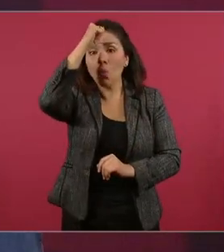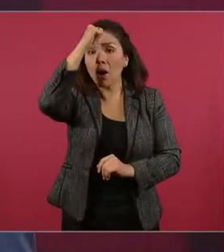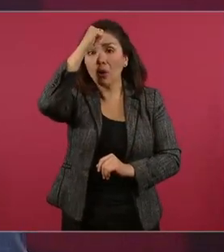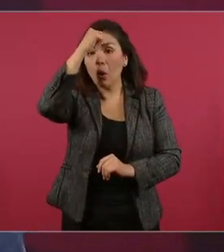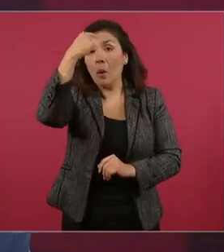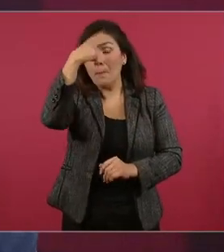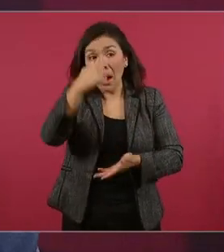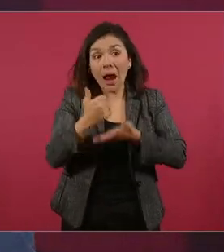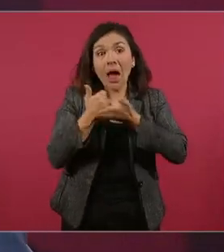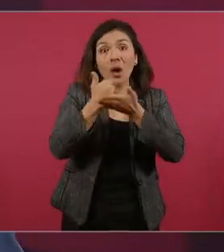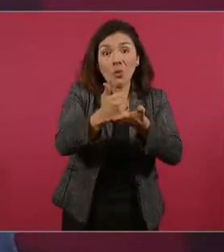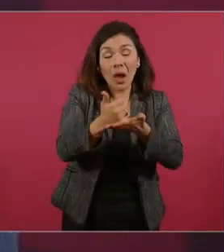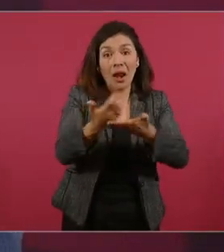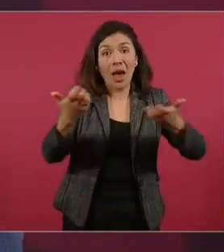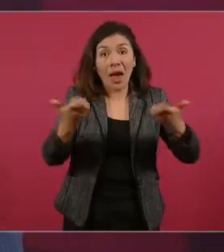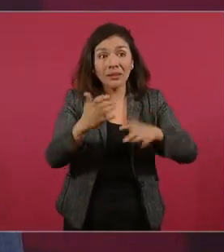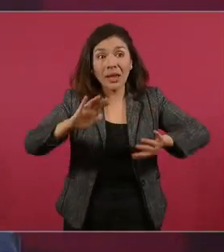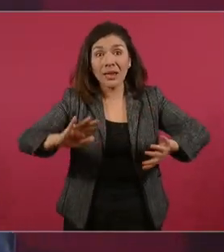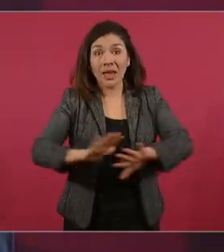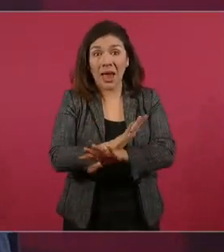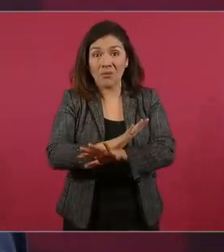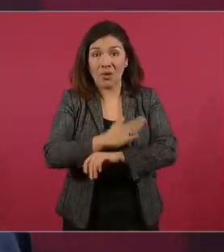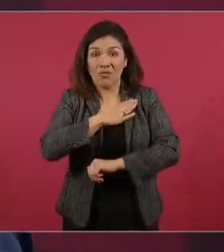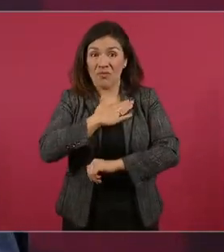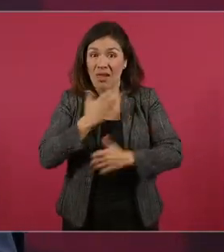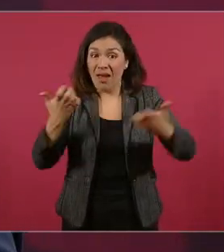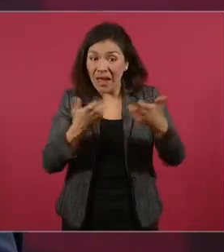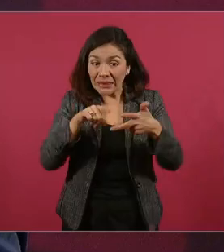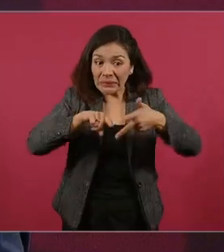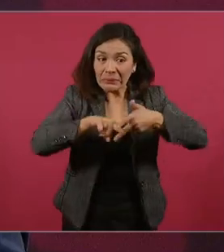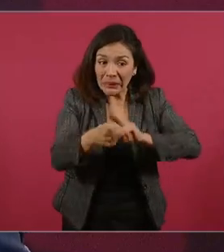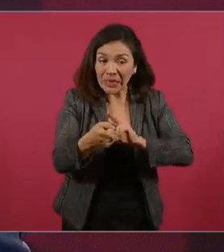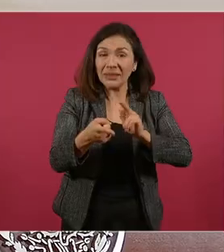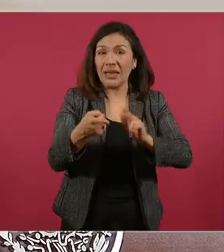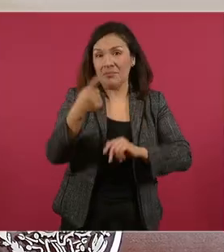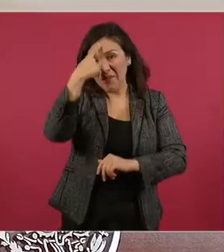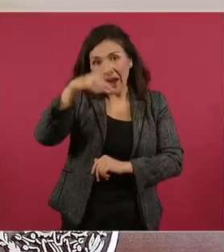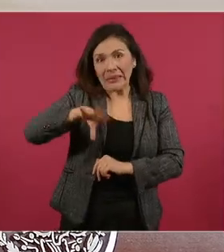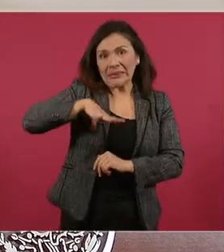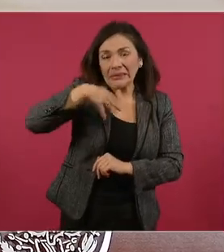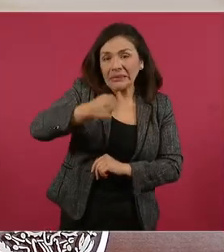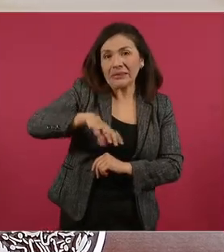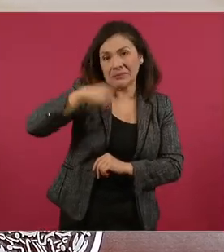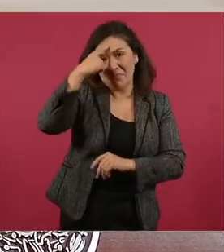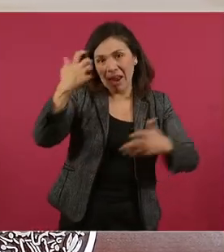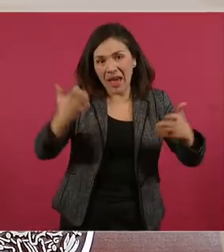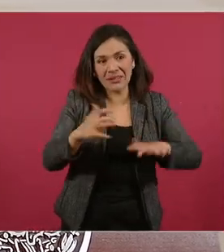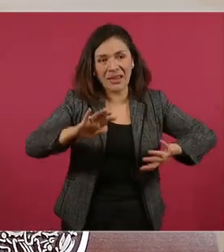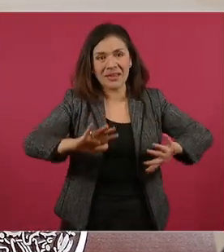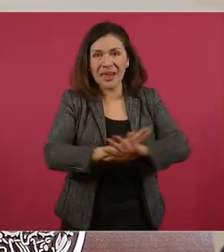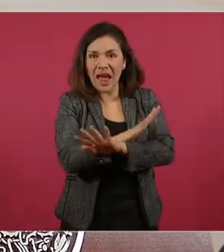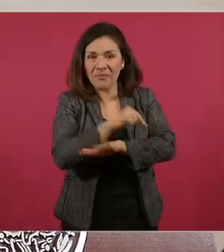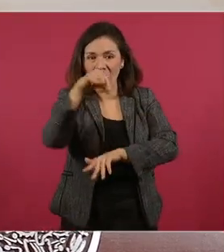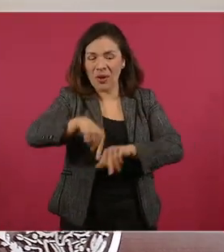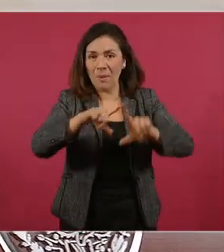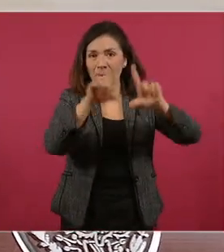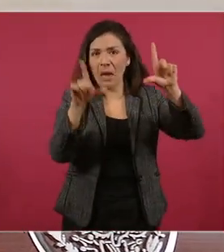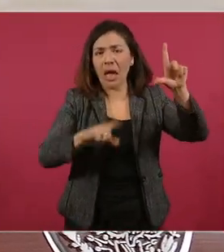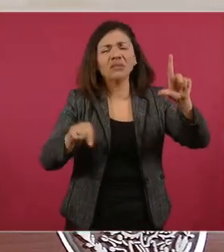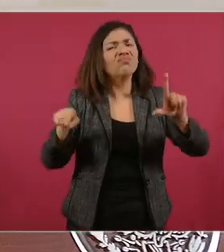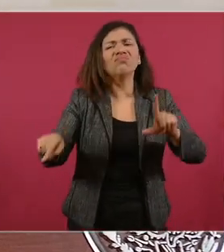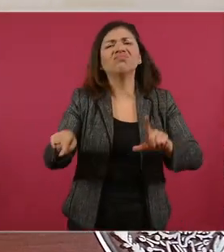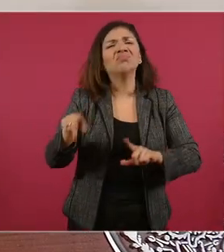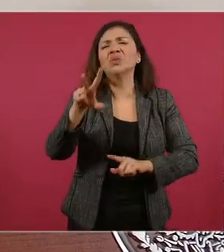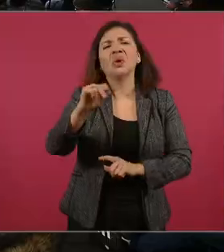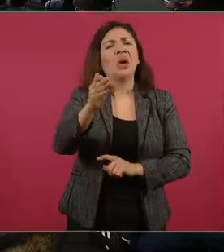ayudaron al movimiento que nosotros emprendimos para llevar a cabo la transformación del país. Al